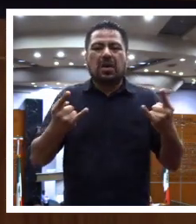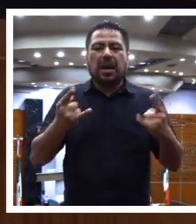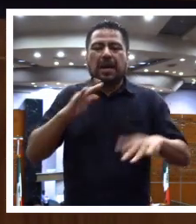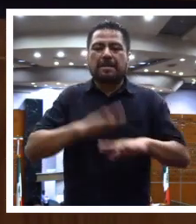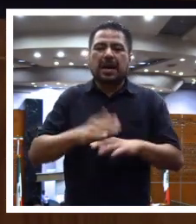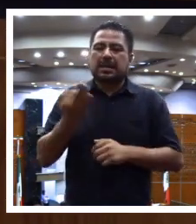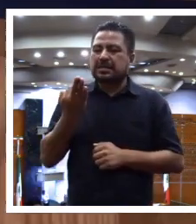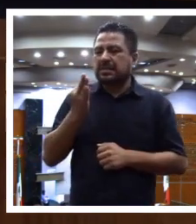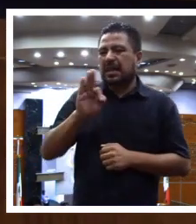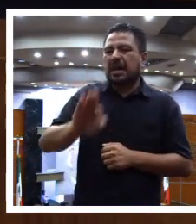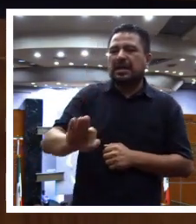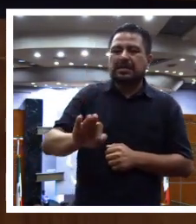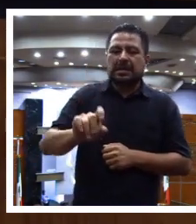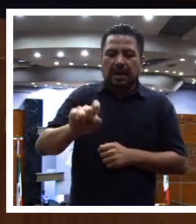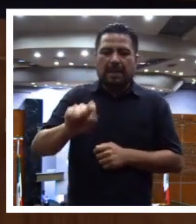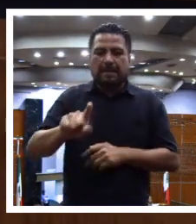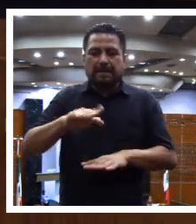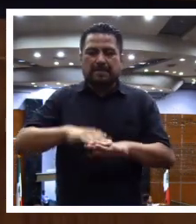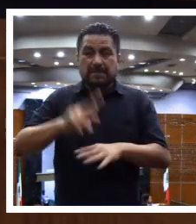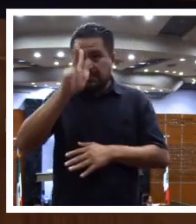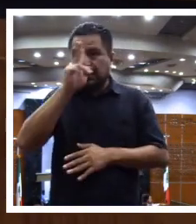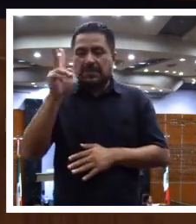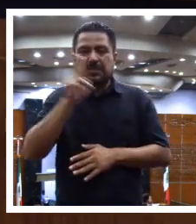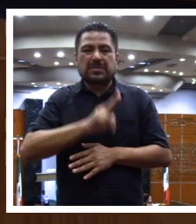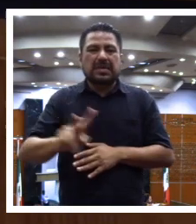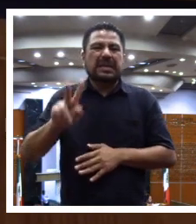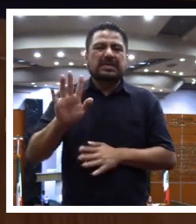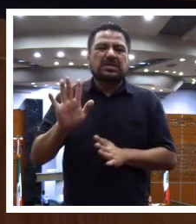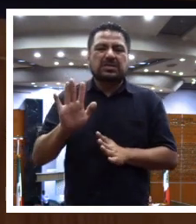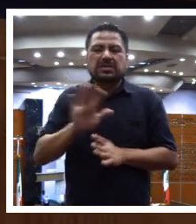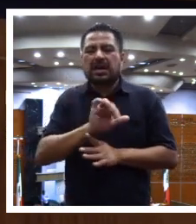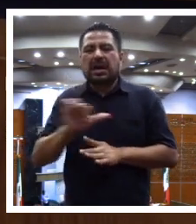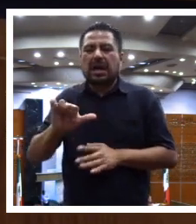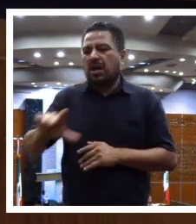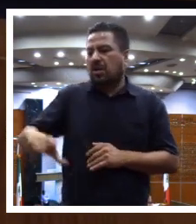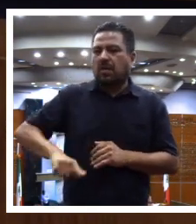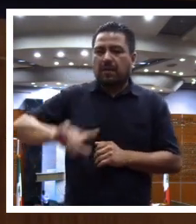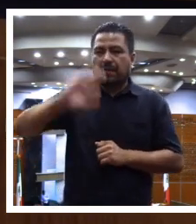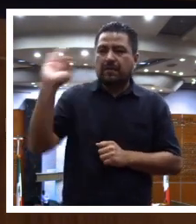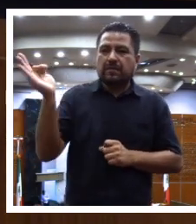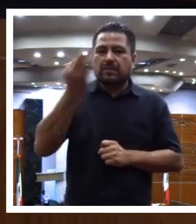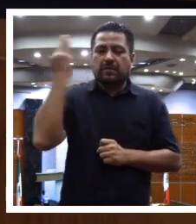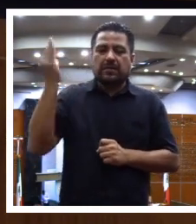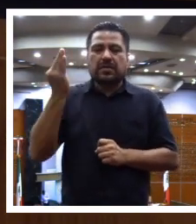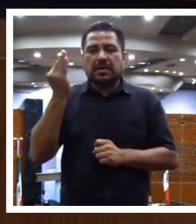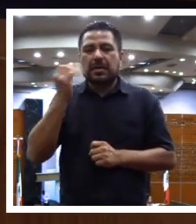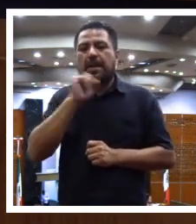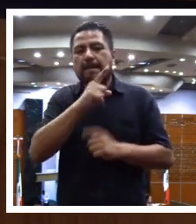la traición, la miseria y la mezquindad del gobierno federal